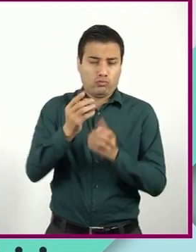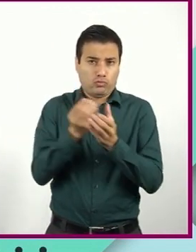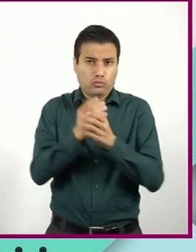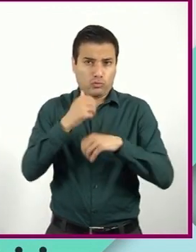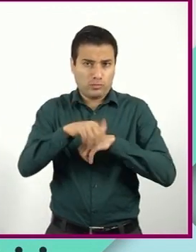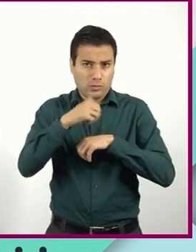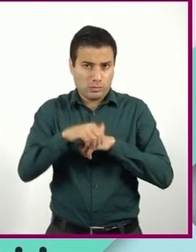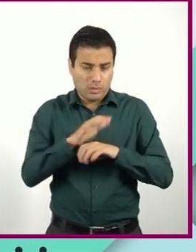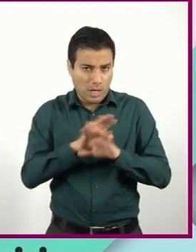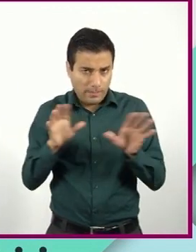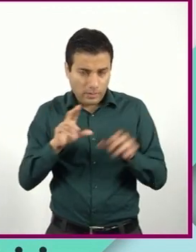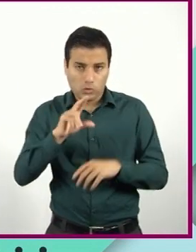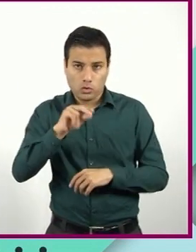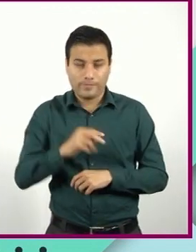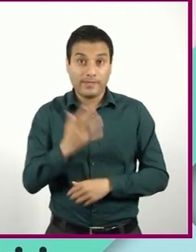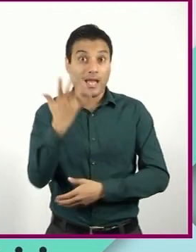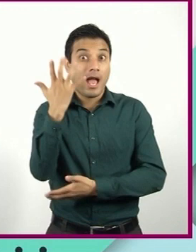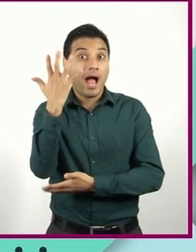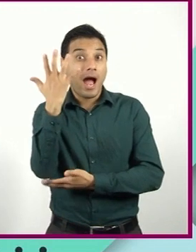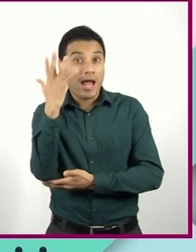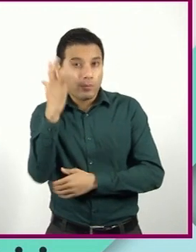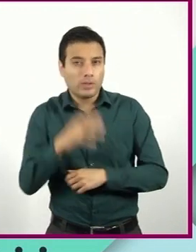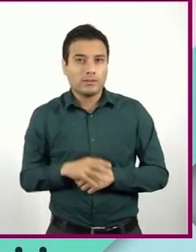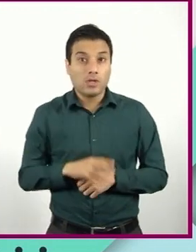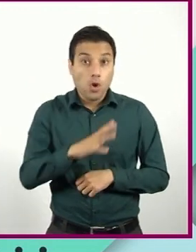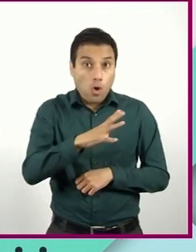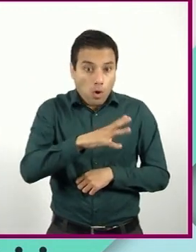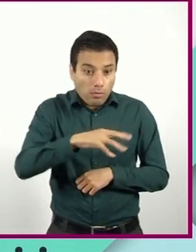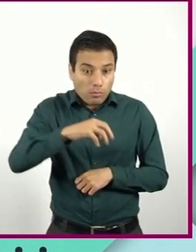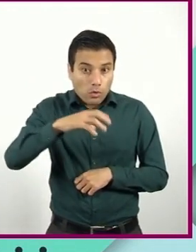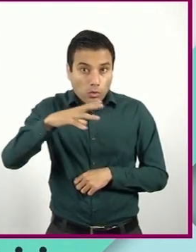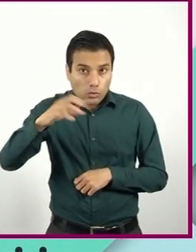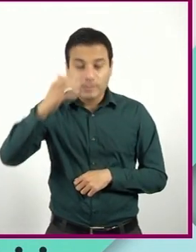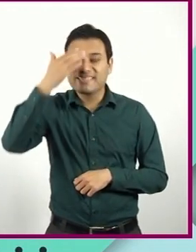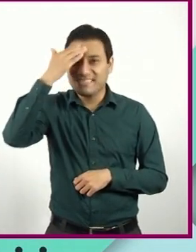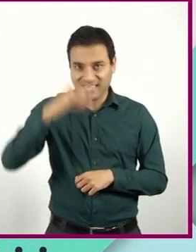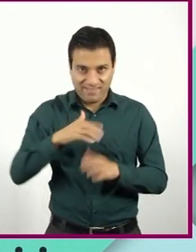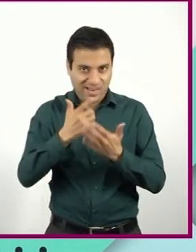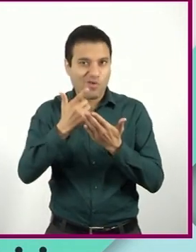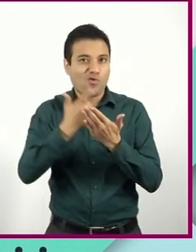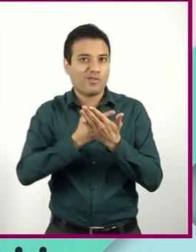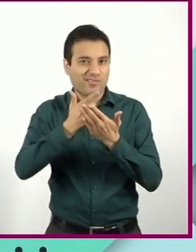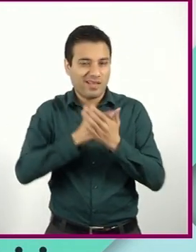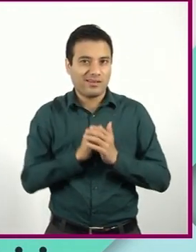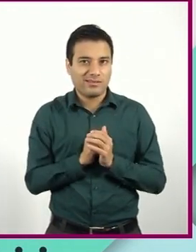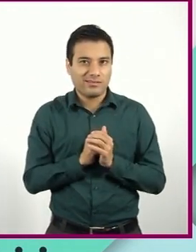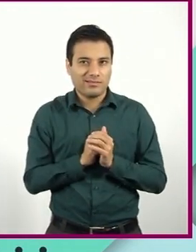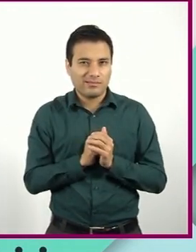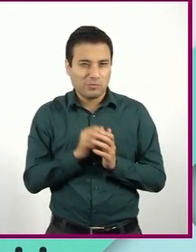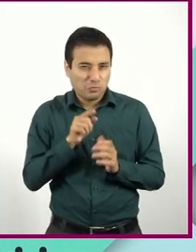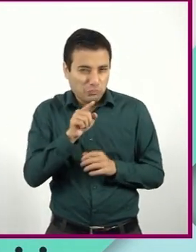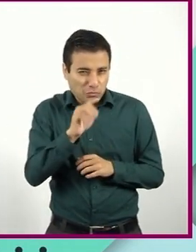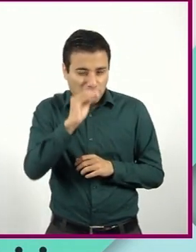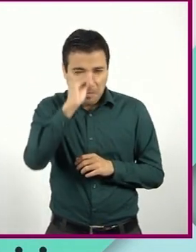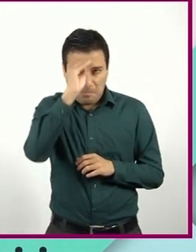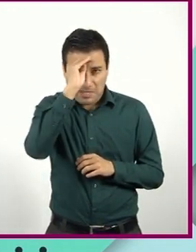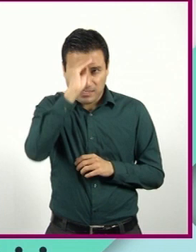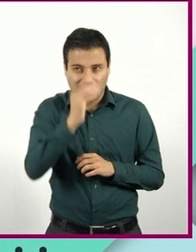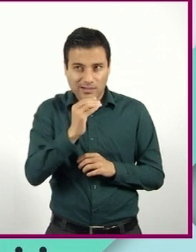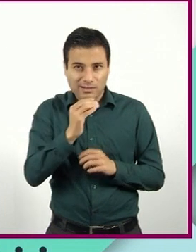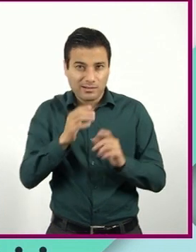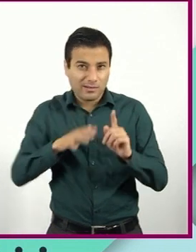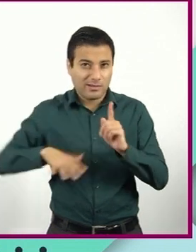y los moluscos saben contar. El que aún no se crea que en la naturaleza las cosas ocurren como